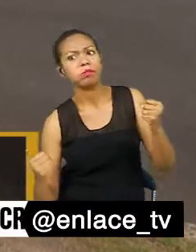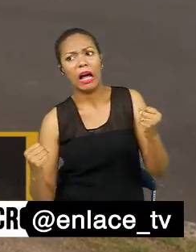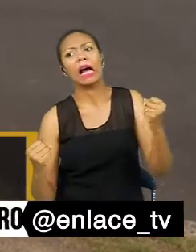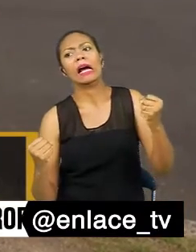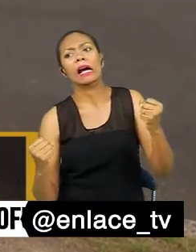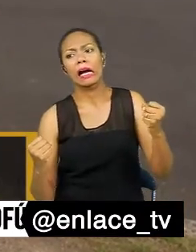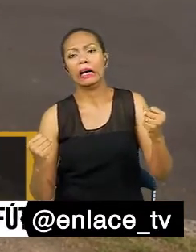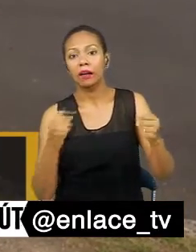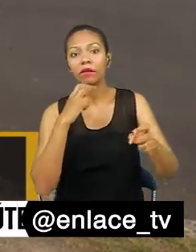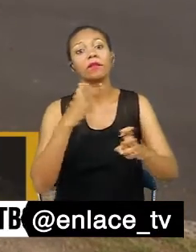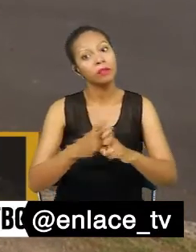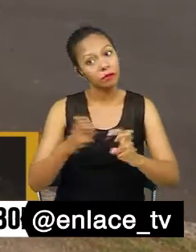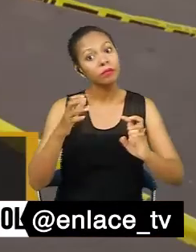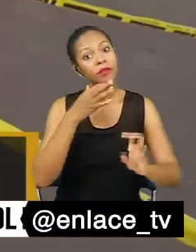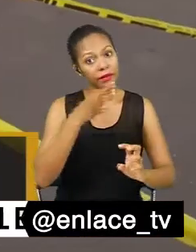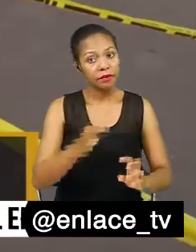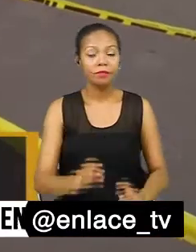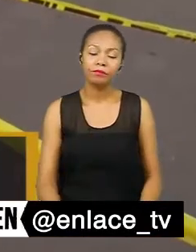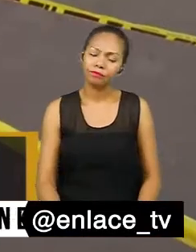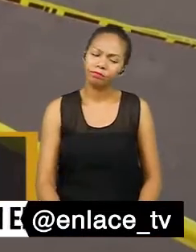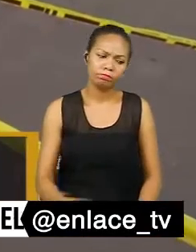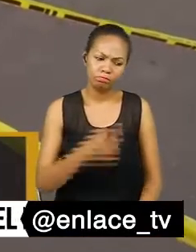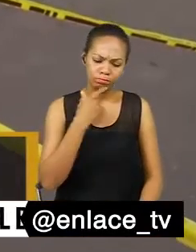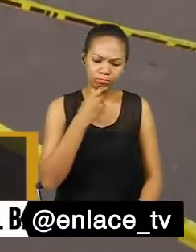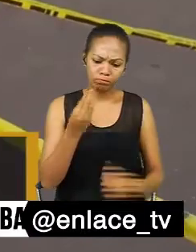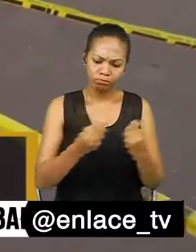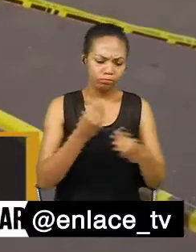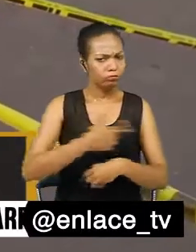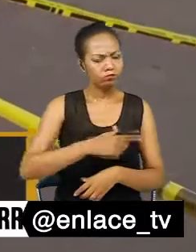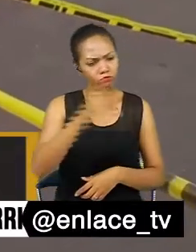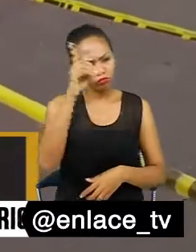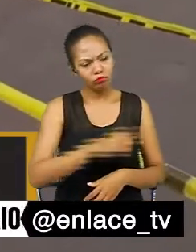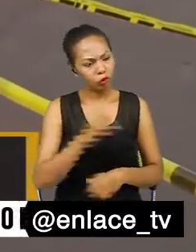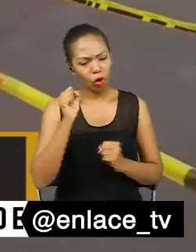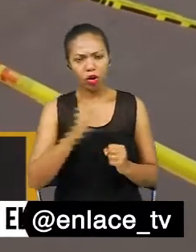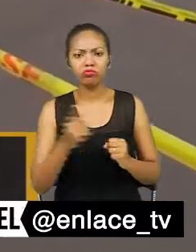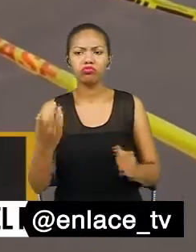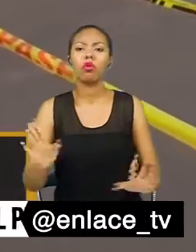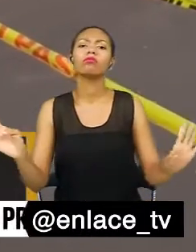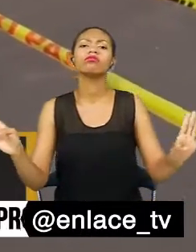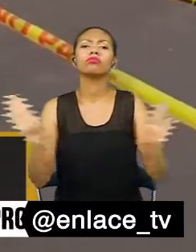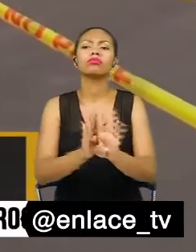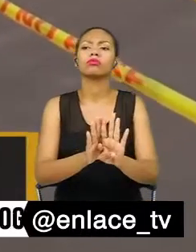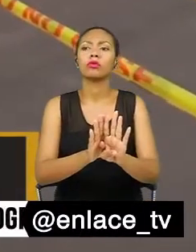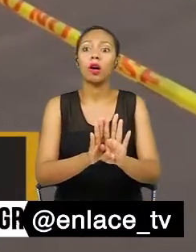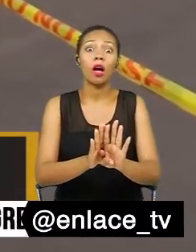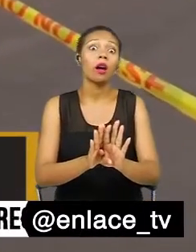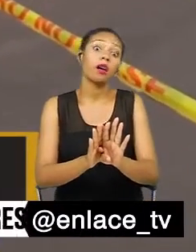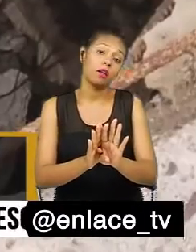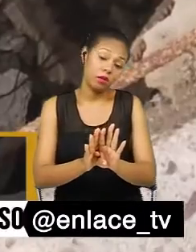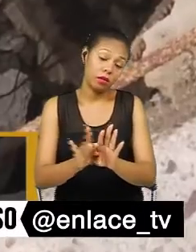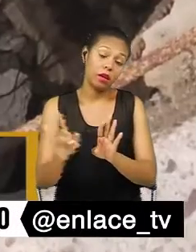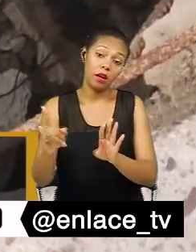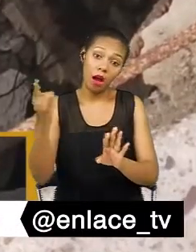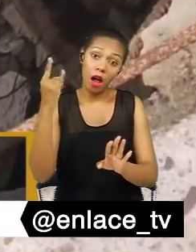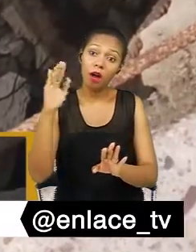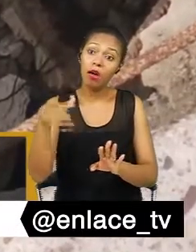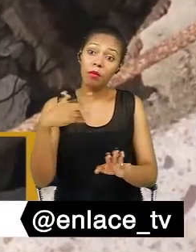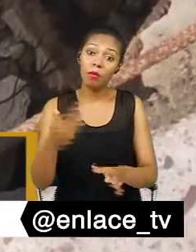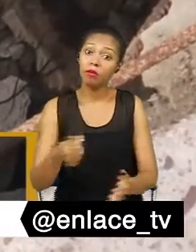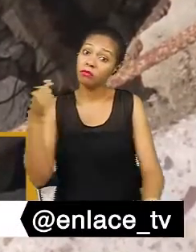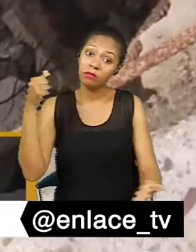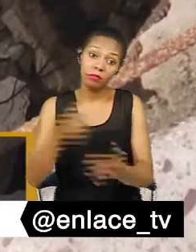de ese sector del barrio El Parnaso decidieron adoptar medidas drásticas como el cierre de la vía, porque temen a que por cuenta de este hecho se presenten